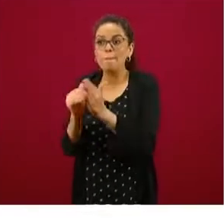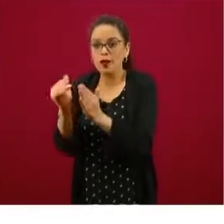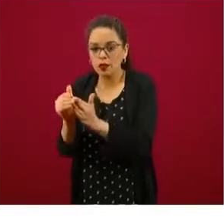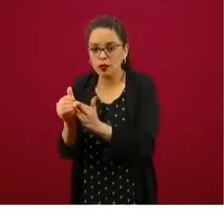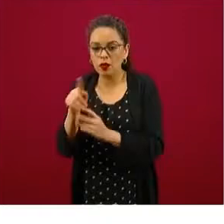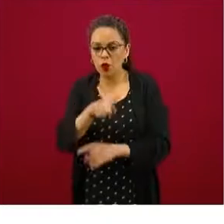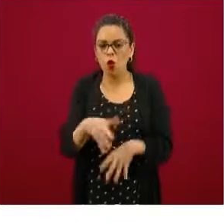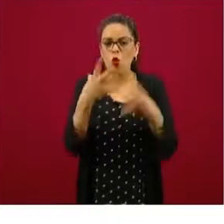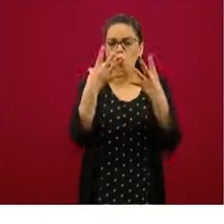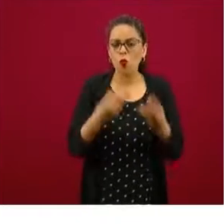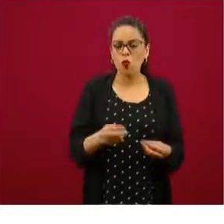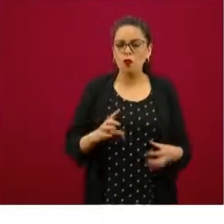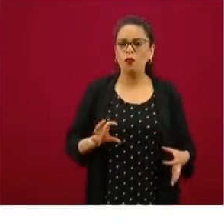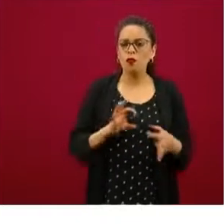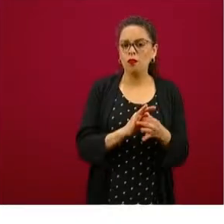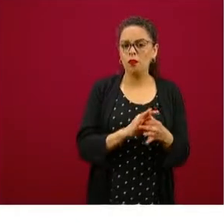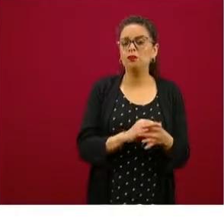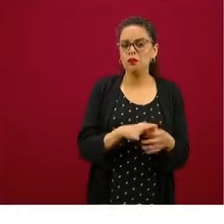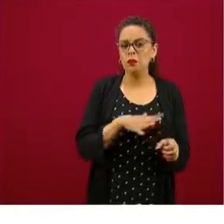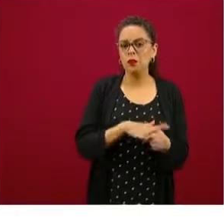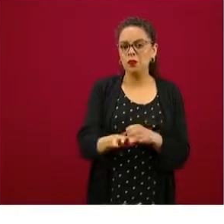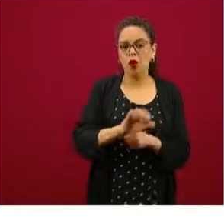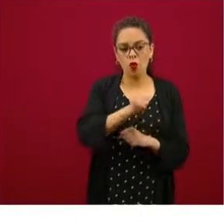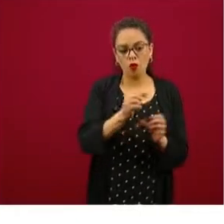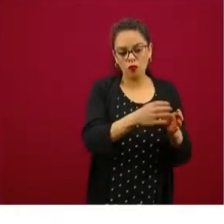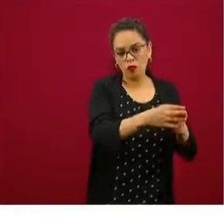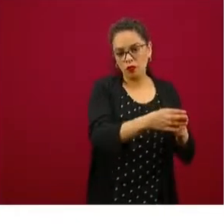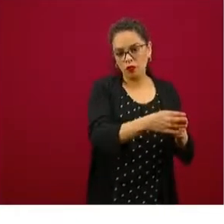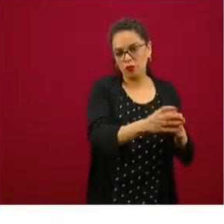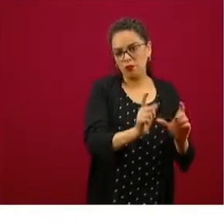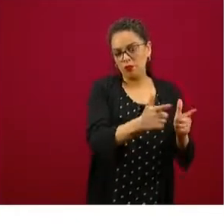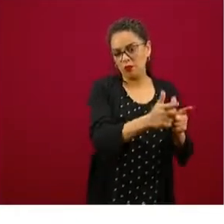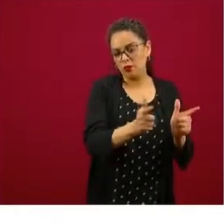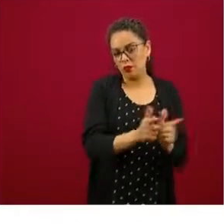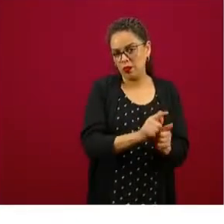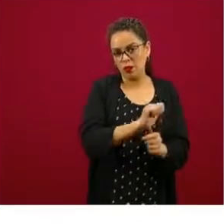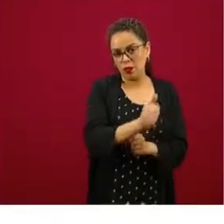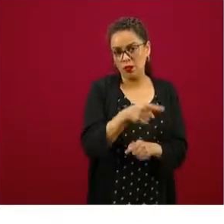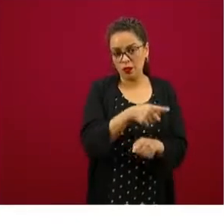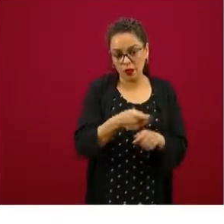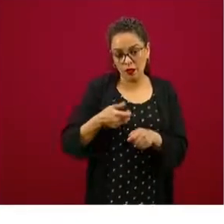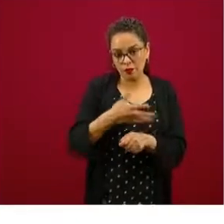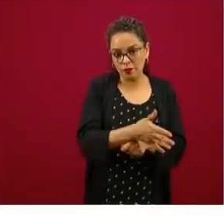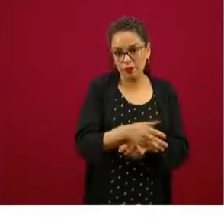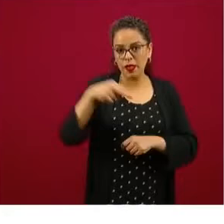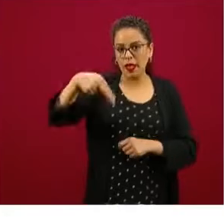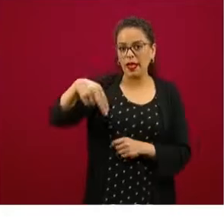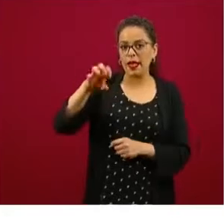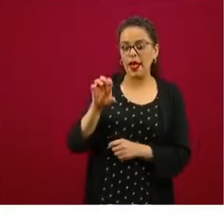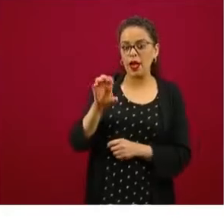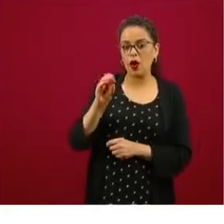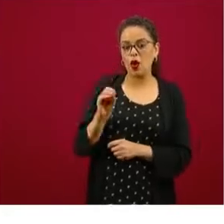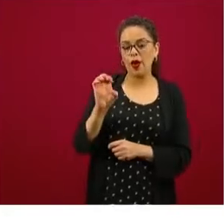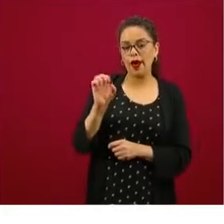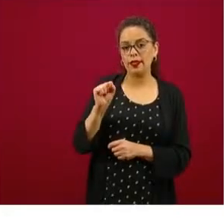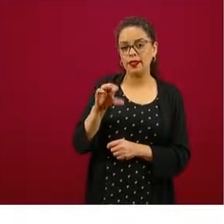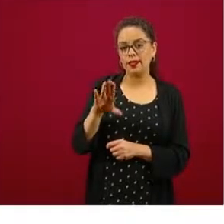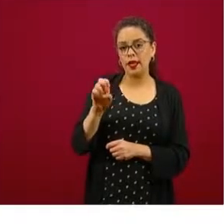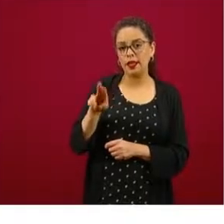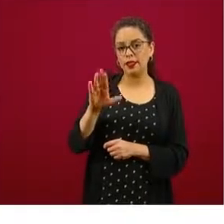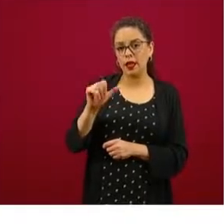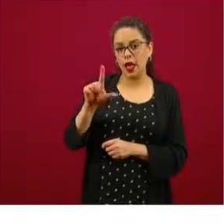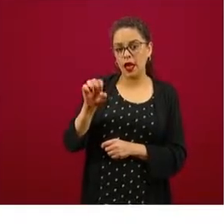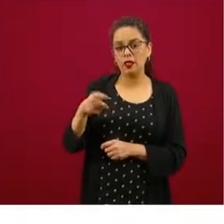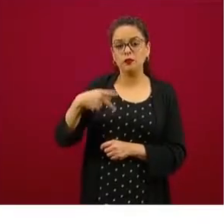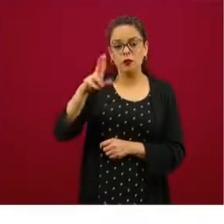estos tienen que ver con los otros conjuntos. Estas son las que hemos llamado neoesenciales, pero hay esenciales previas